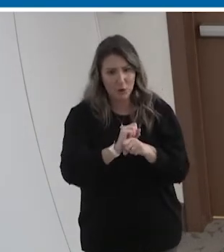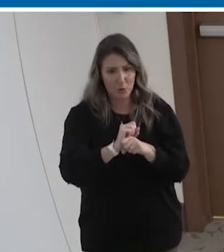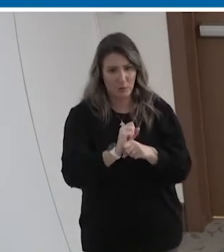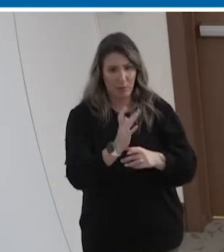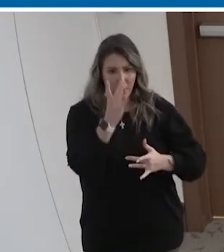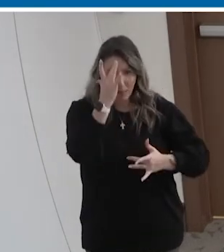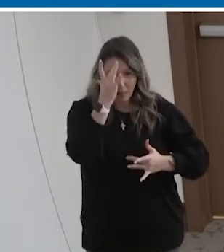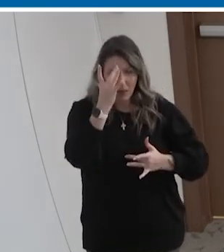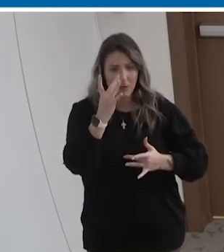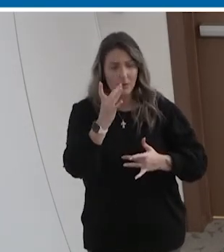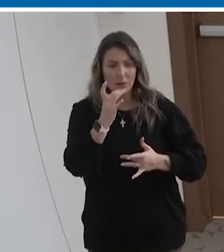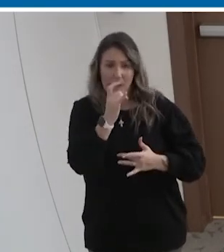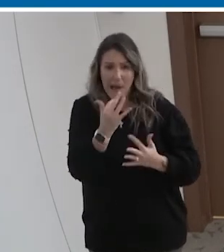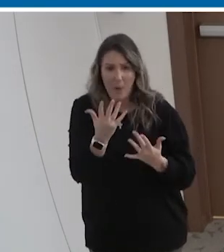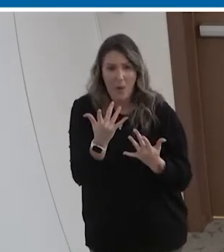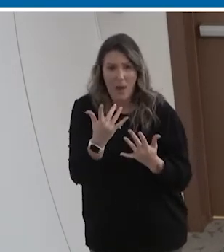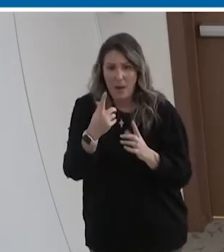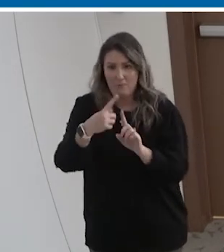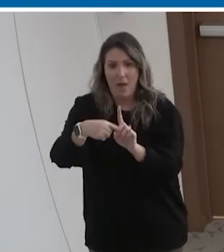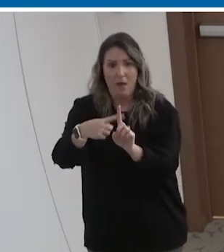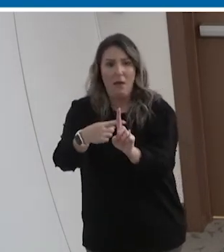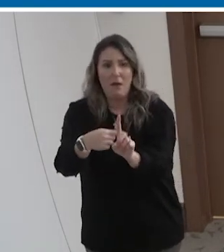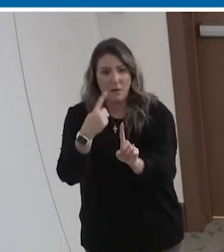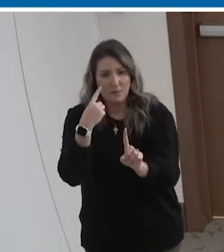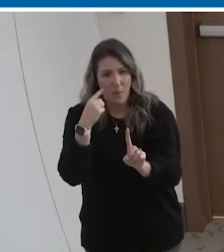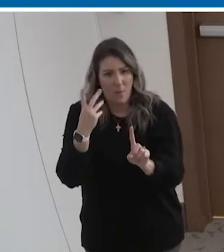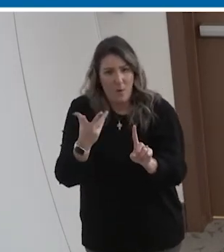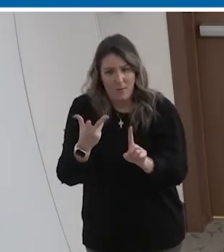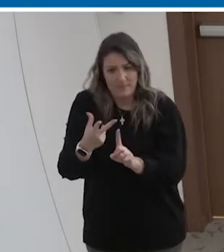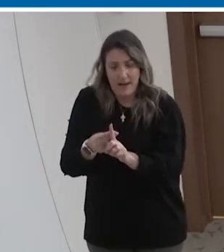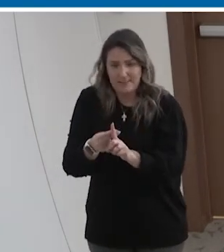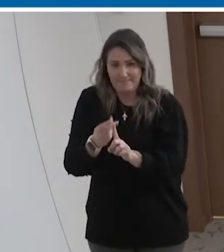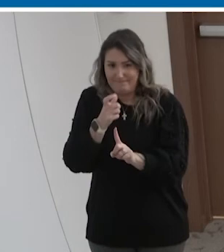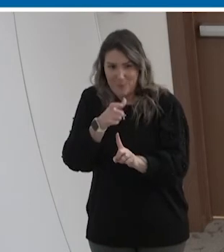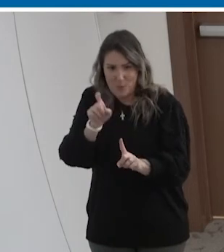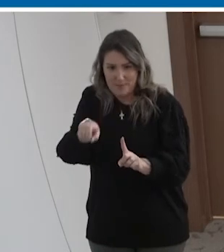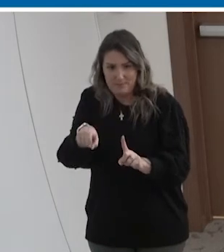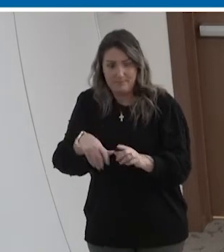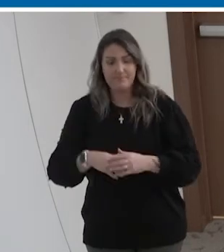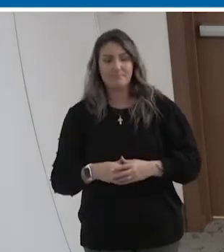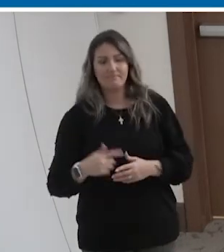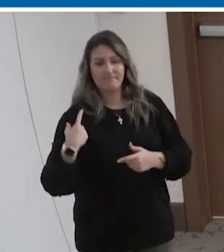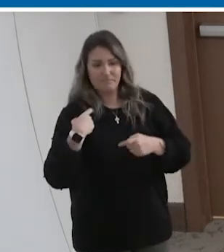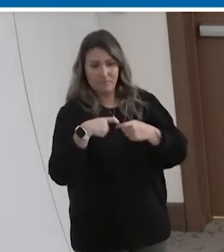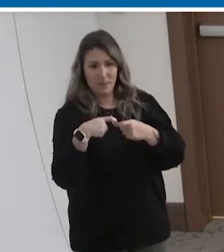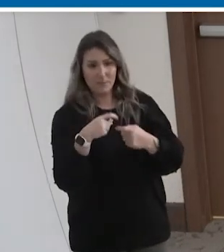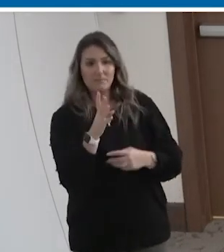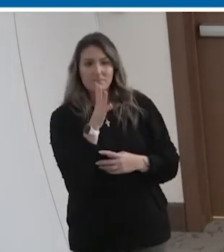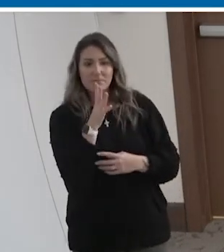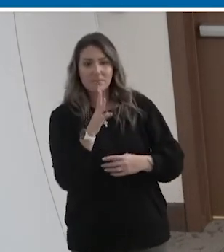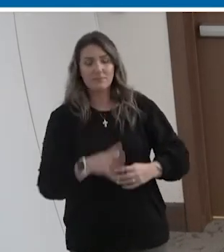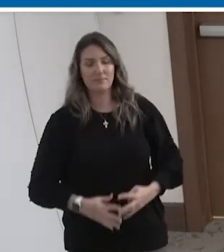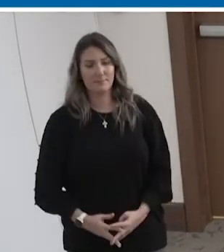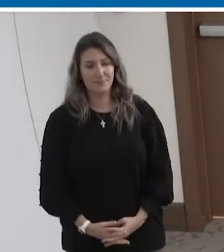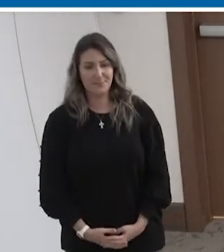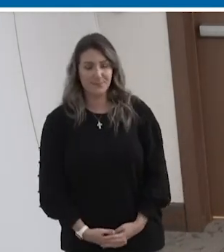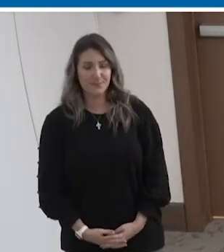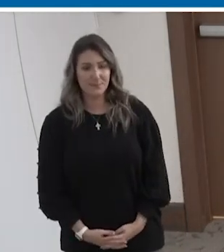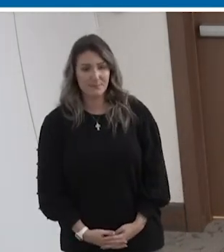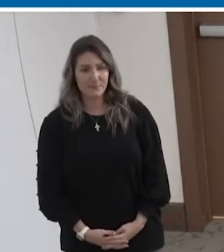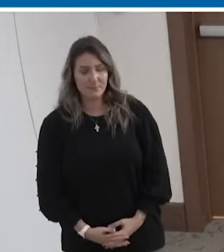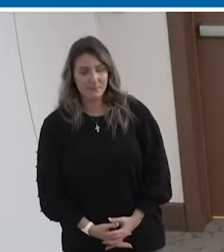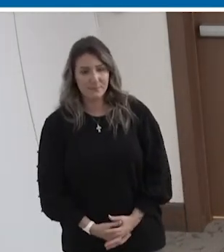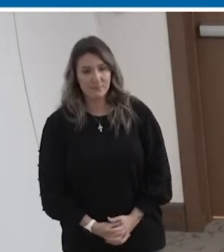have to wait months to get the vaccine. Y la respuesta es muy buena, la pregunta es muy buena y la respuesta